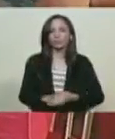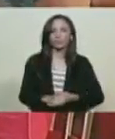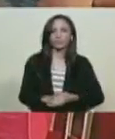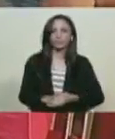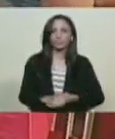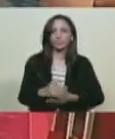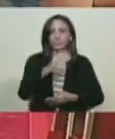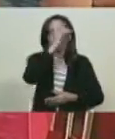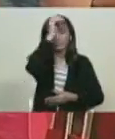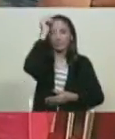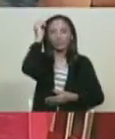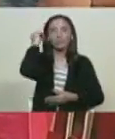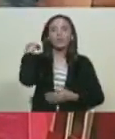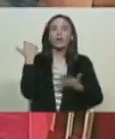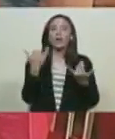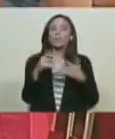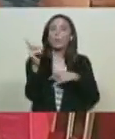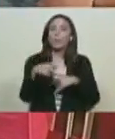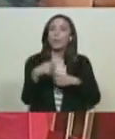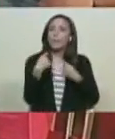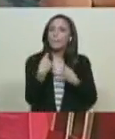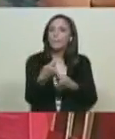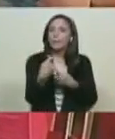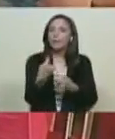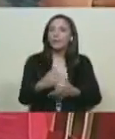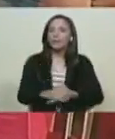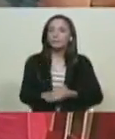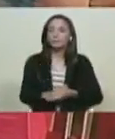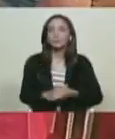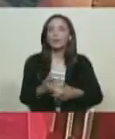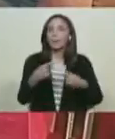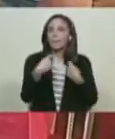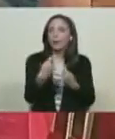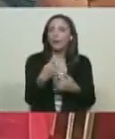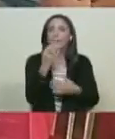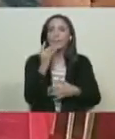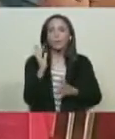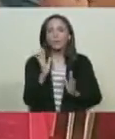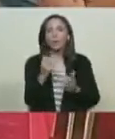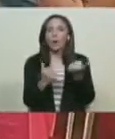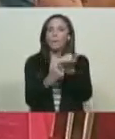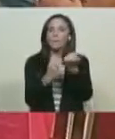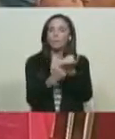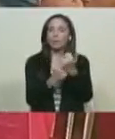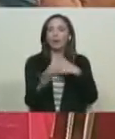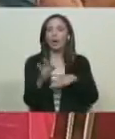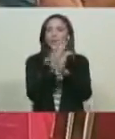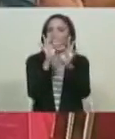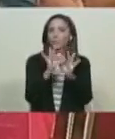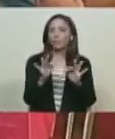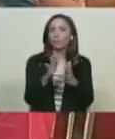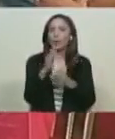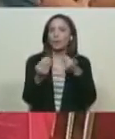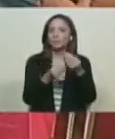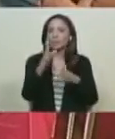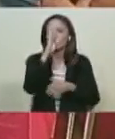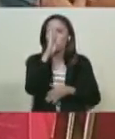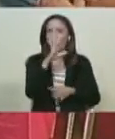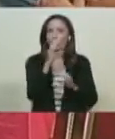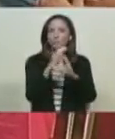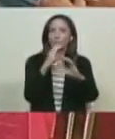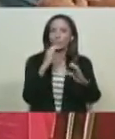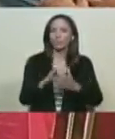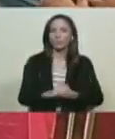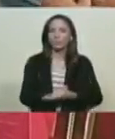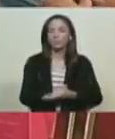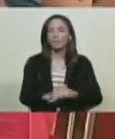En aportar un capital, presidente, un capital semilla que sirva para la creación del Banco del Transportista y que